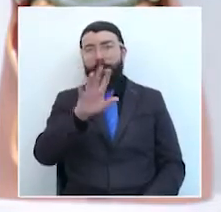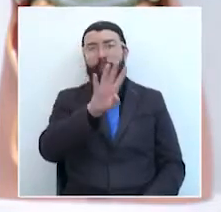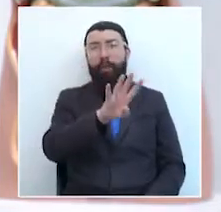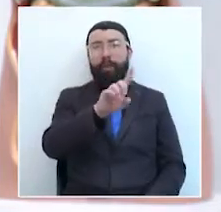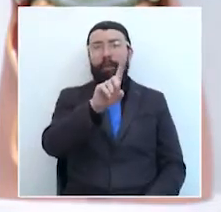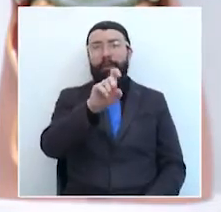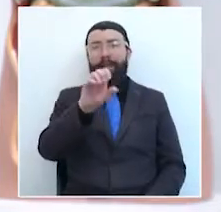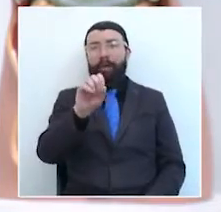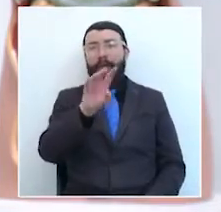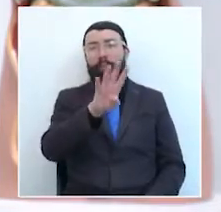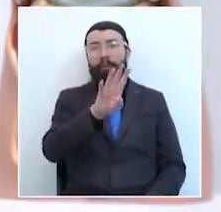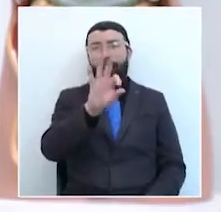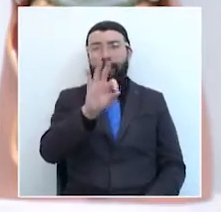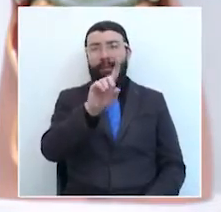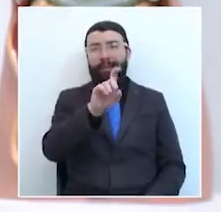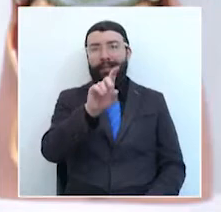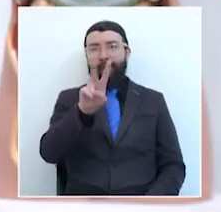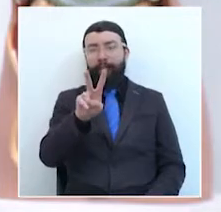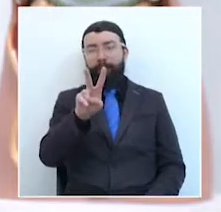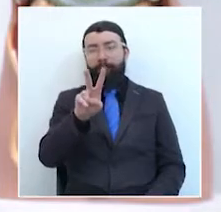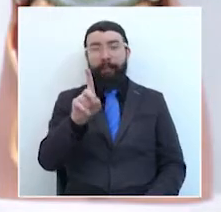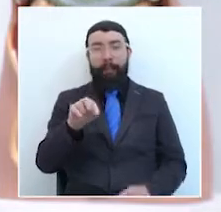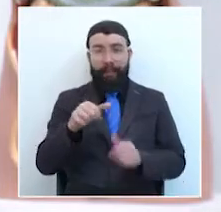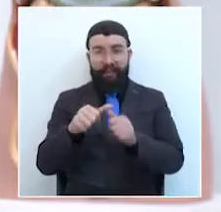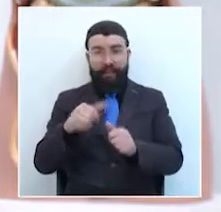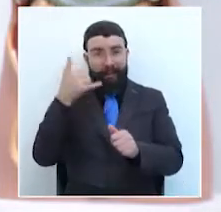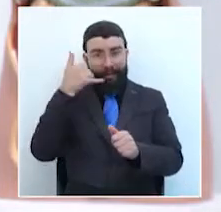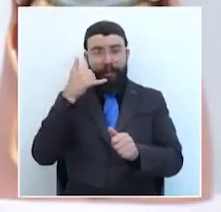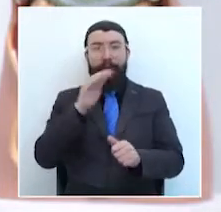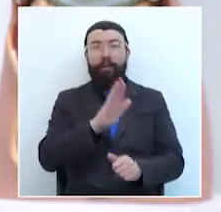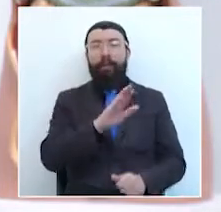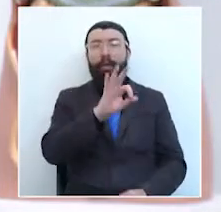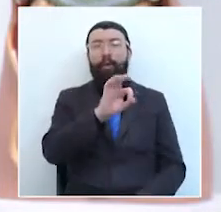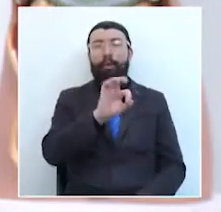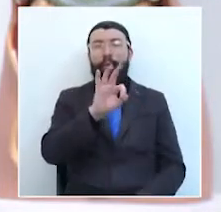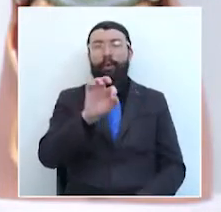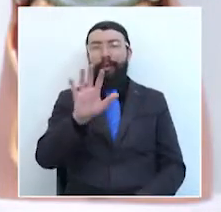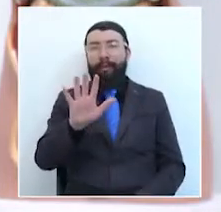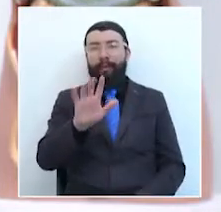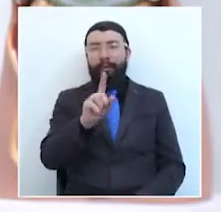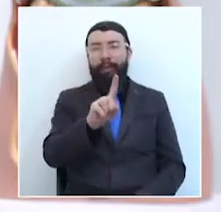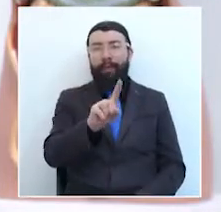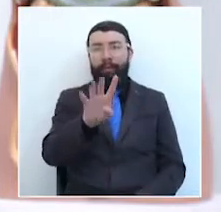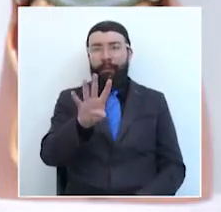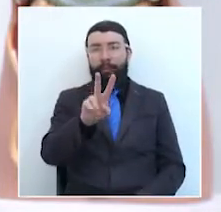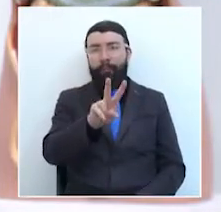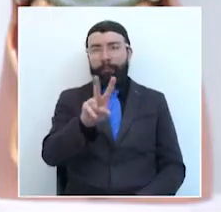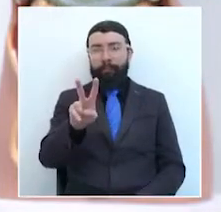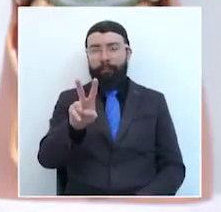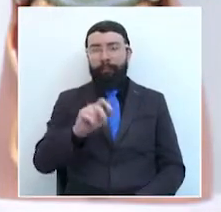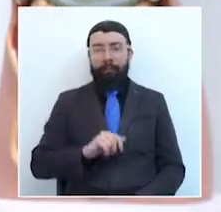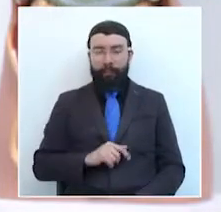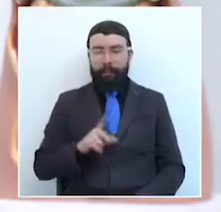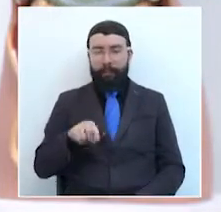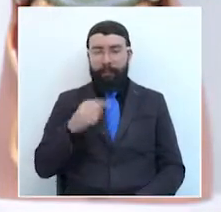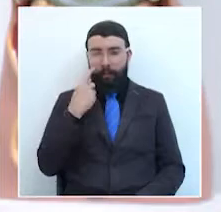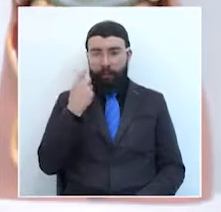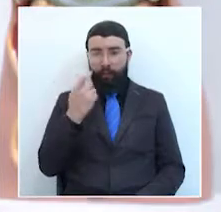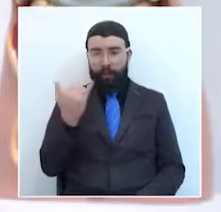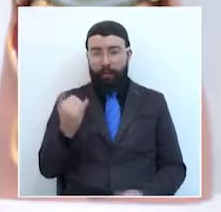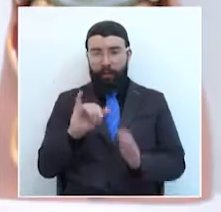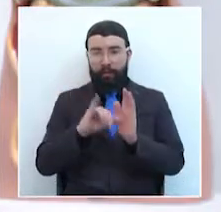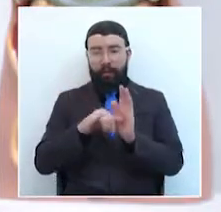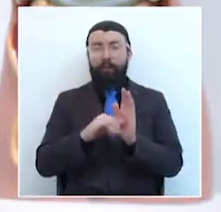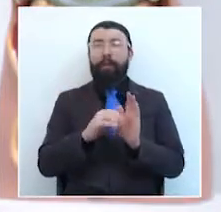43 62 y el teléfono fijo es 8 85 14 22 en las redes sociales aparecemos como